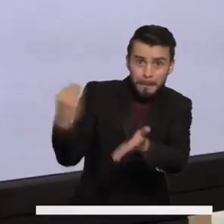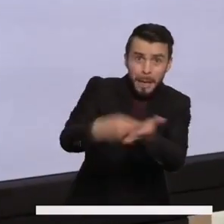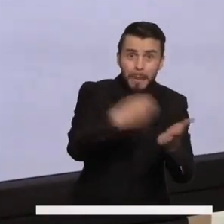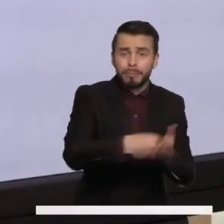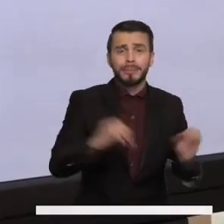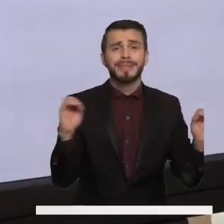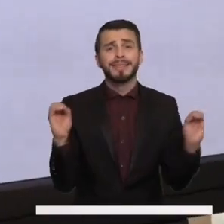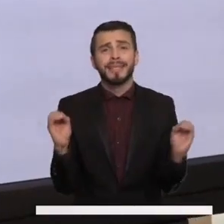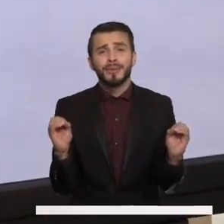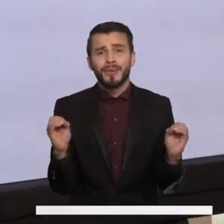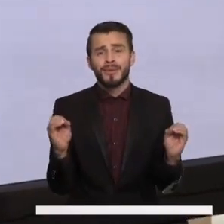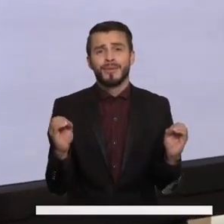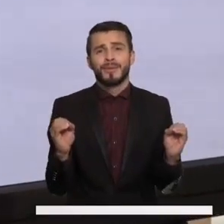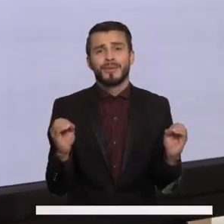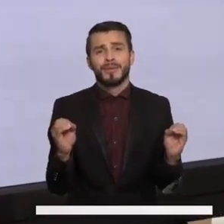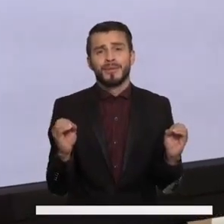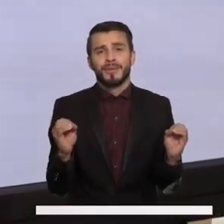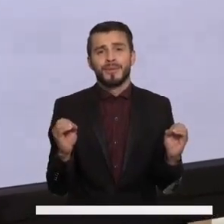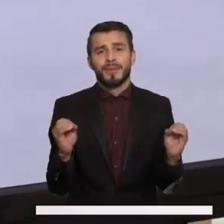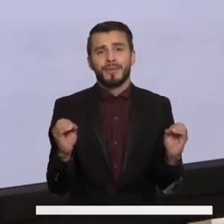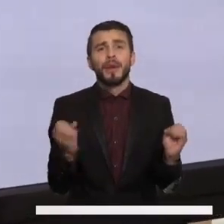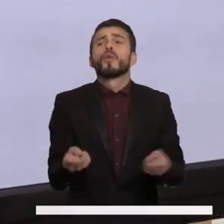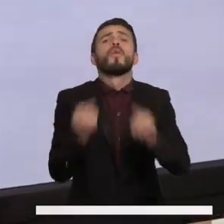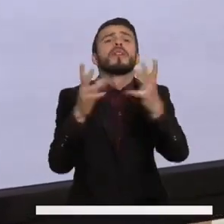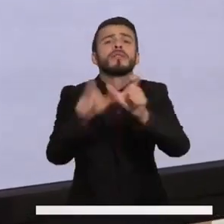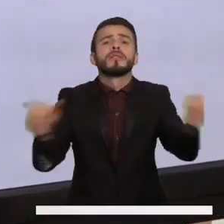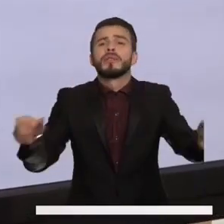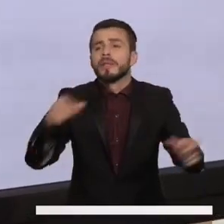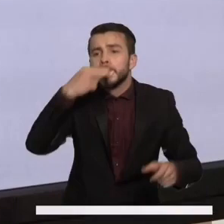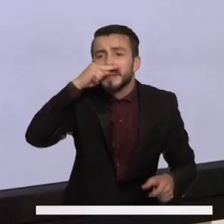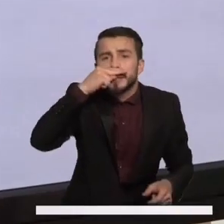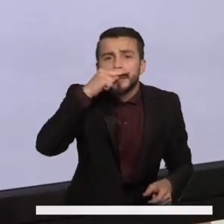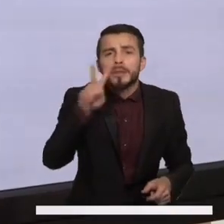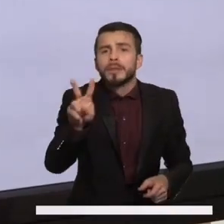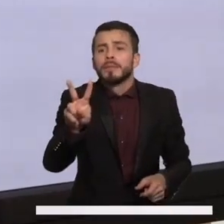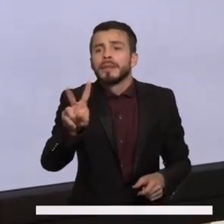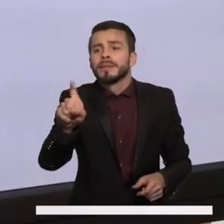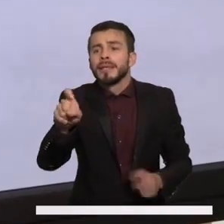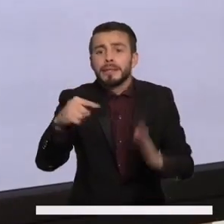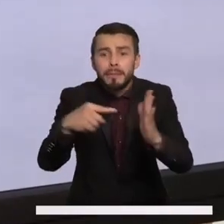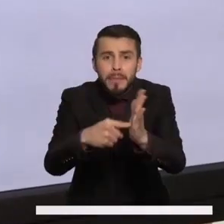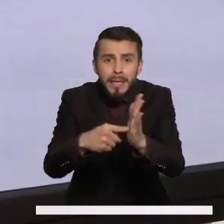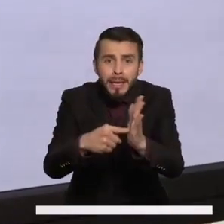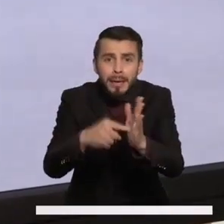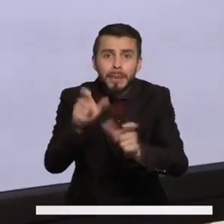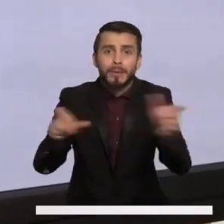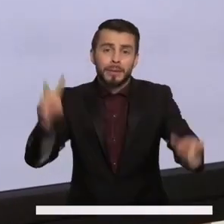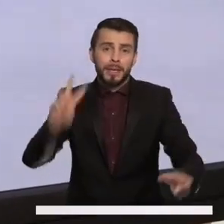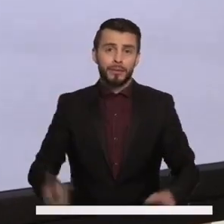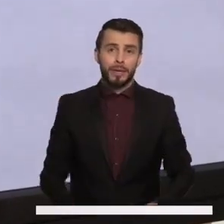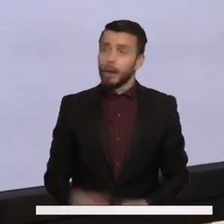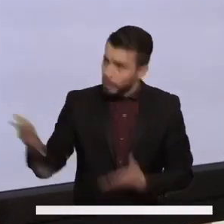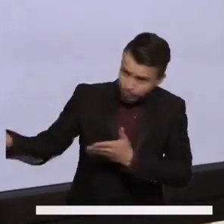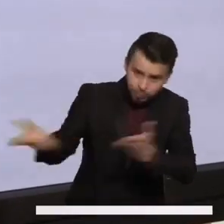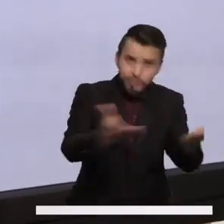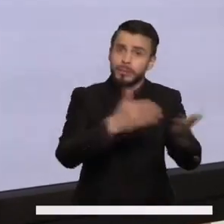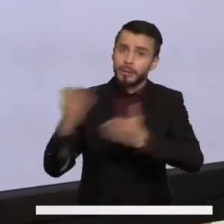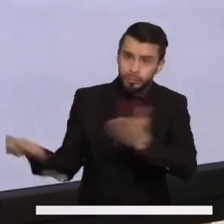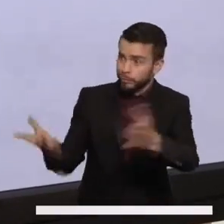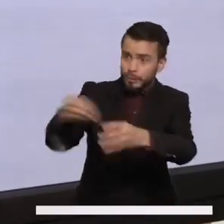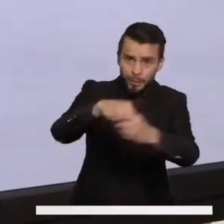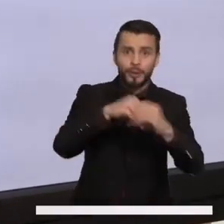su alimentación lo único que hicimos antier es que qué pena pero no les podemos pagar el arriendo